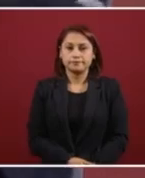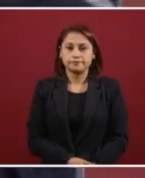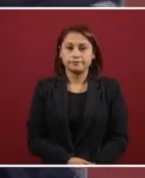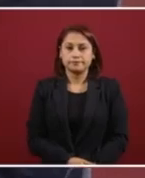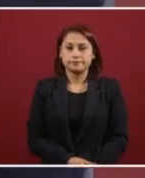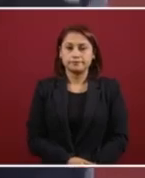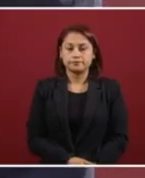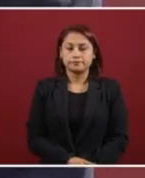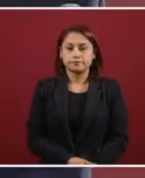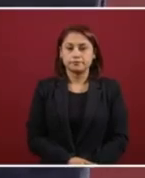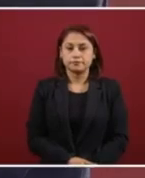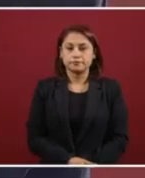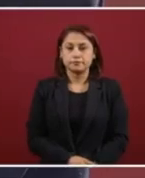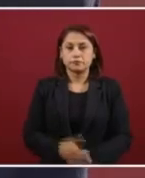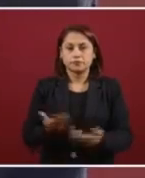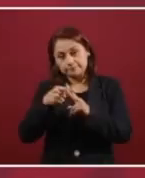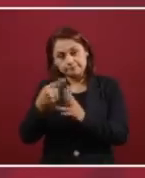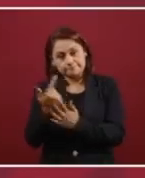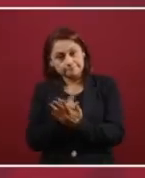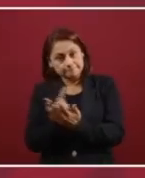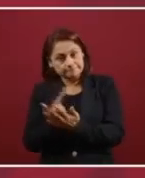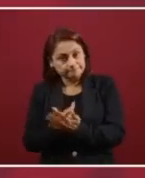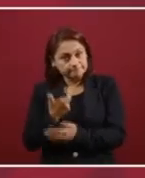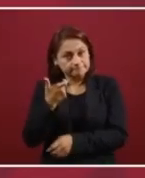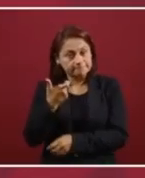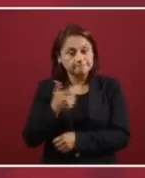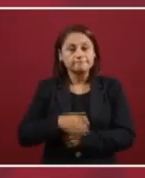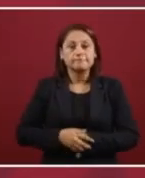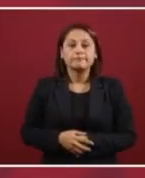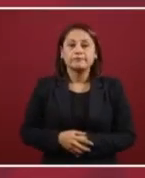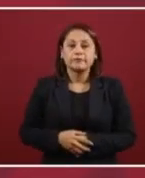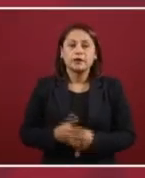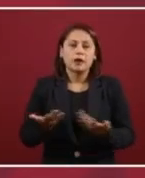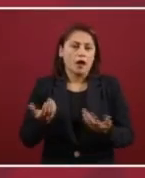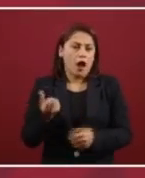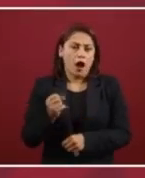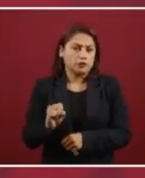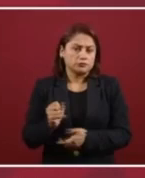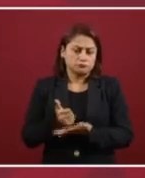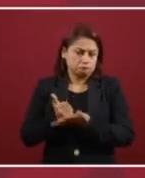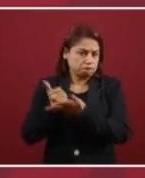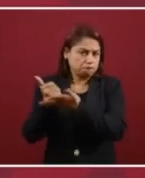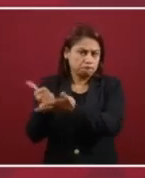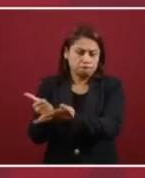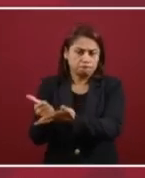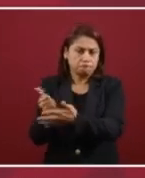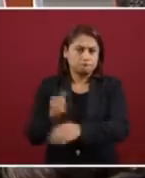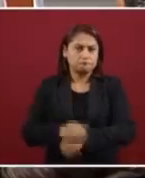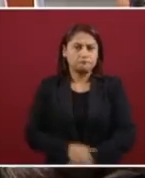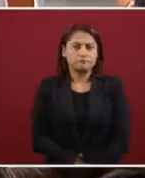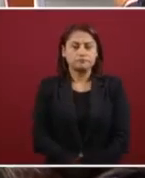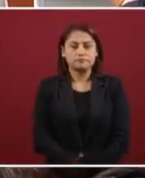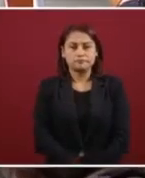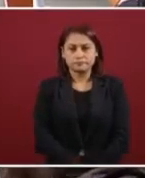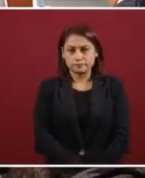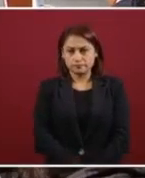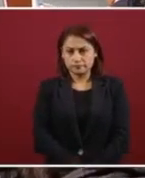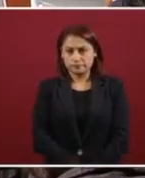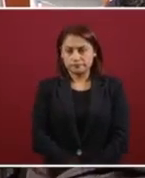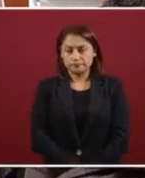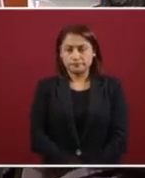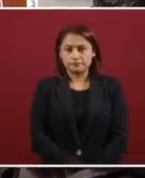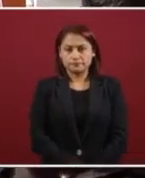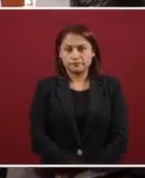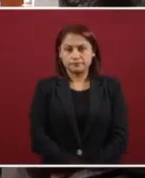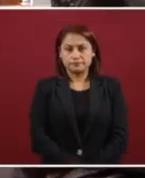acabemos con la corrupción. Recordó que se trata de investigaciones que ya venían en curso, pero que no habían avanzado. Hay